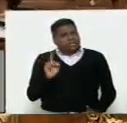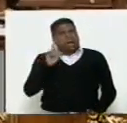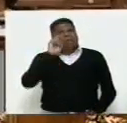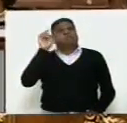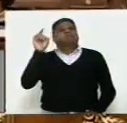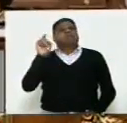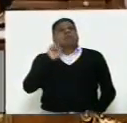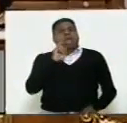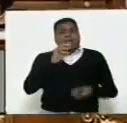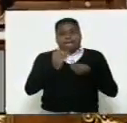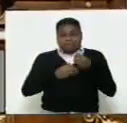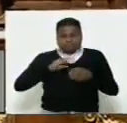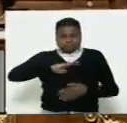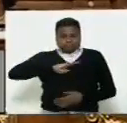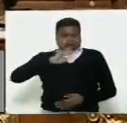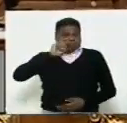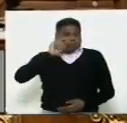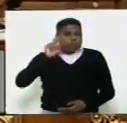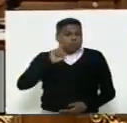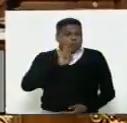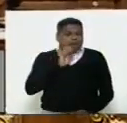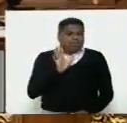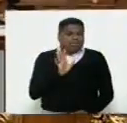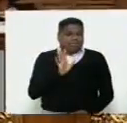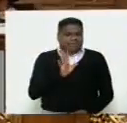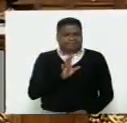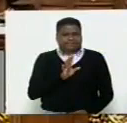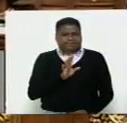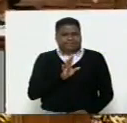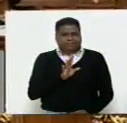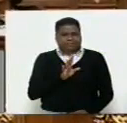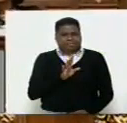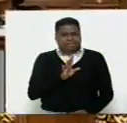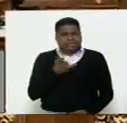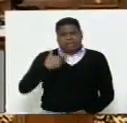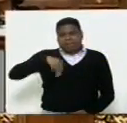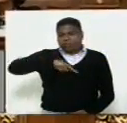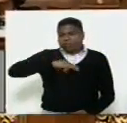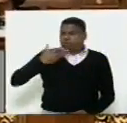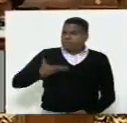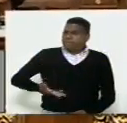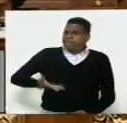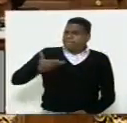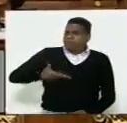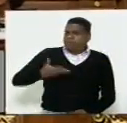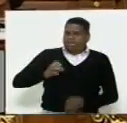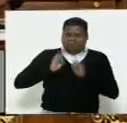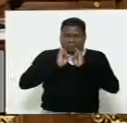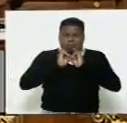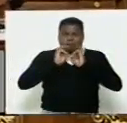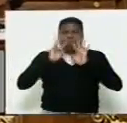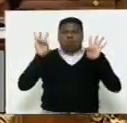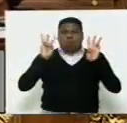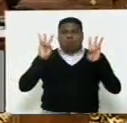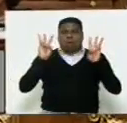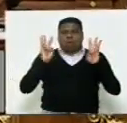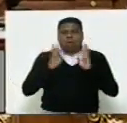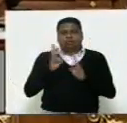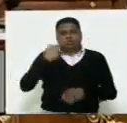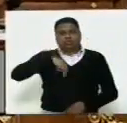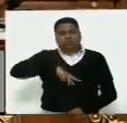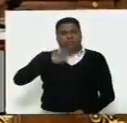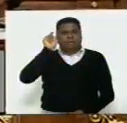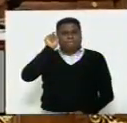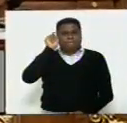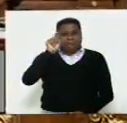vida. El poder estar en ese escenario es un privilegio increíble, pero nosotras las facilitadoras de nacimiento tenemos